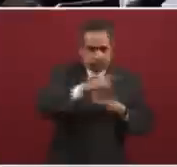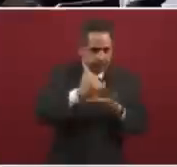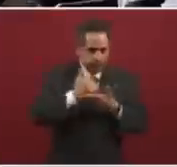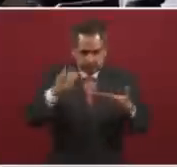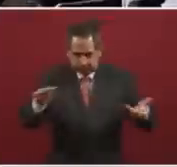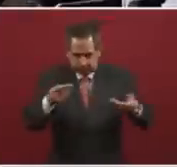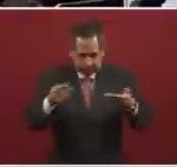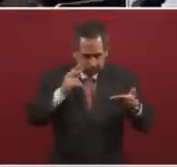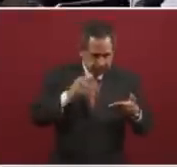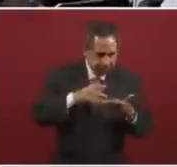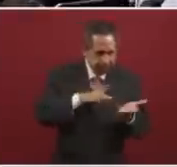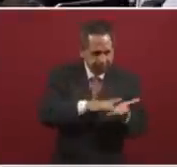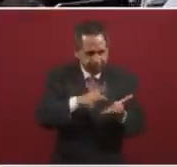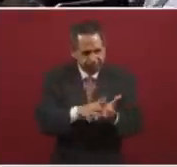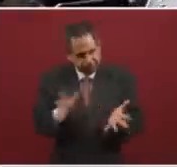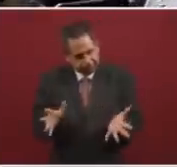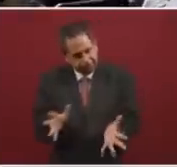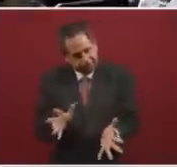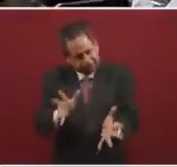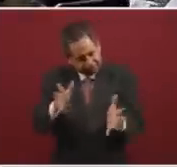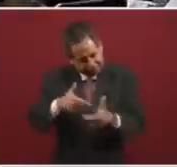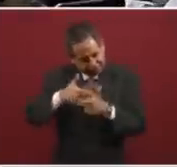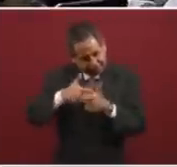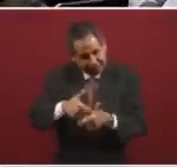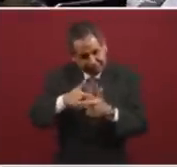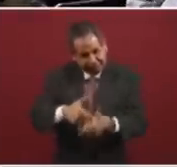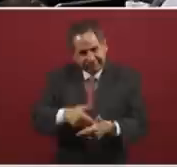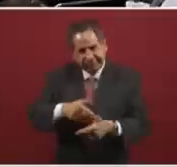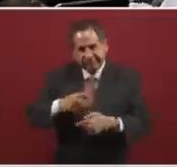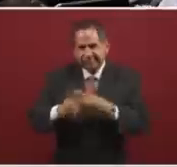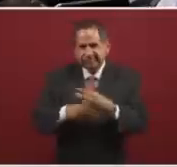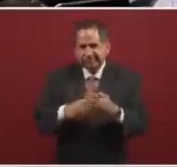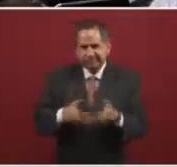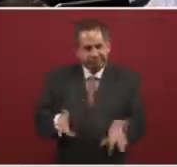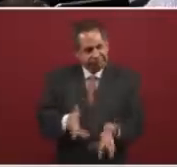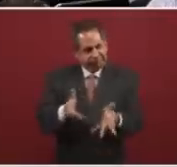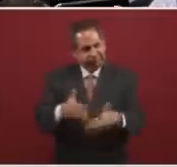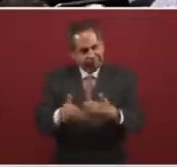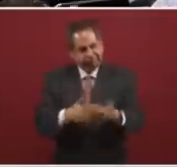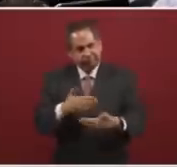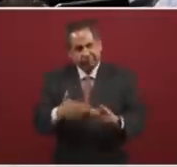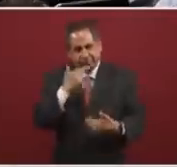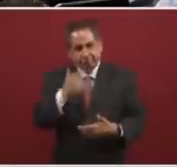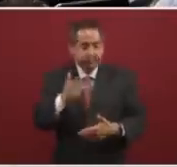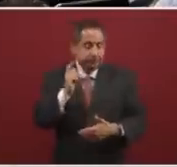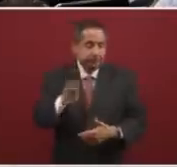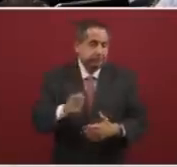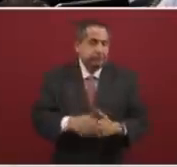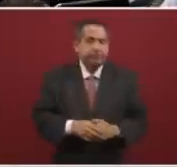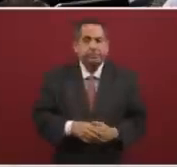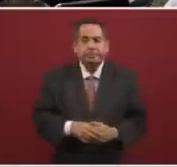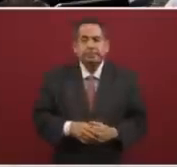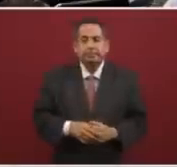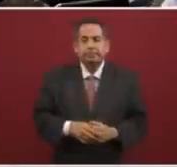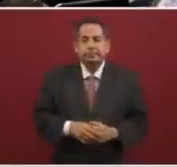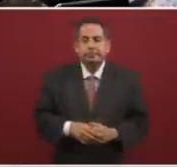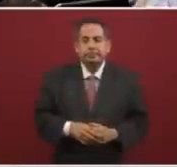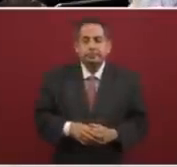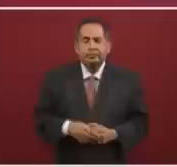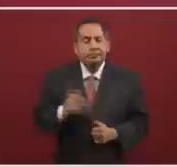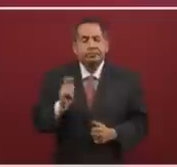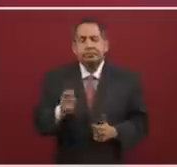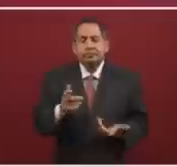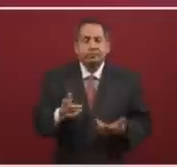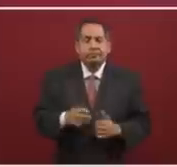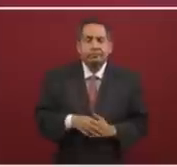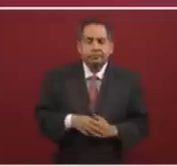ante las versiones de recortes presupuéstales despidos y cierre de programas del instituto mexicano de la radio el presidente andrés manuel